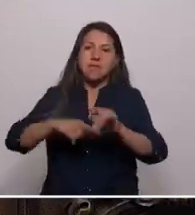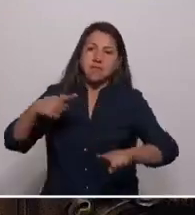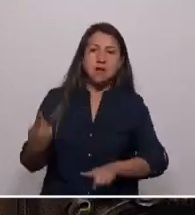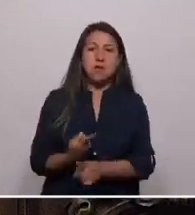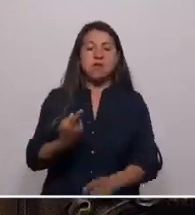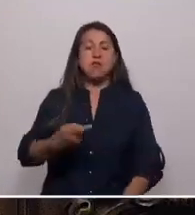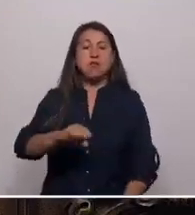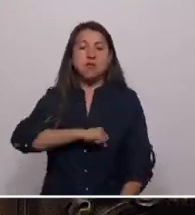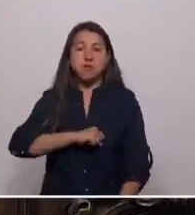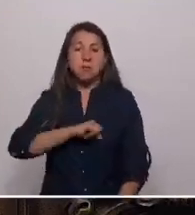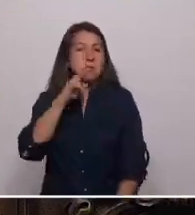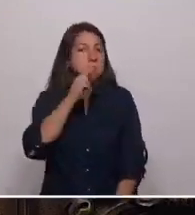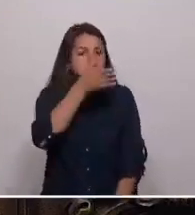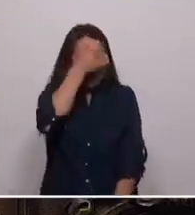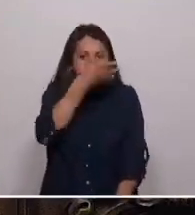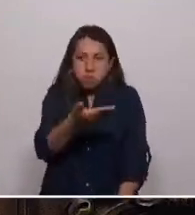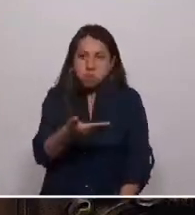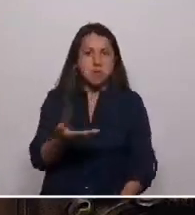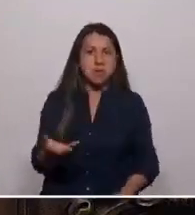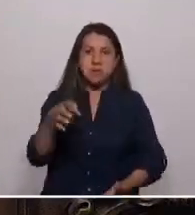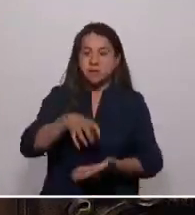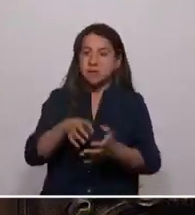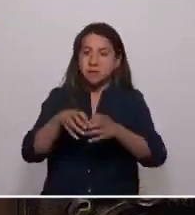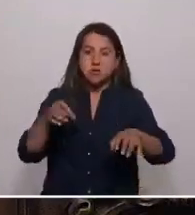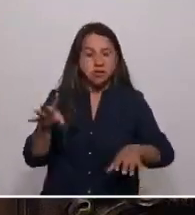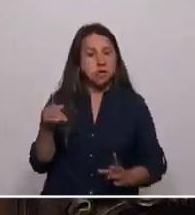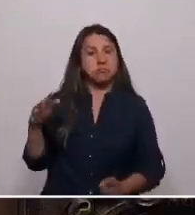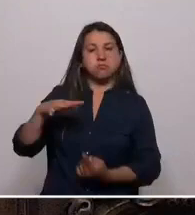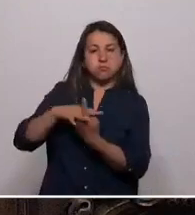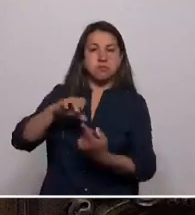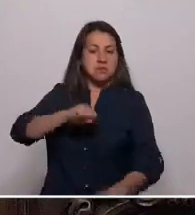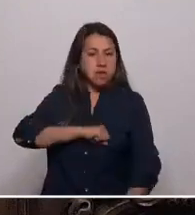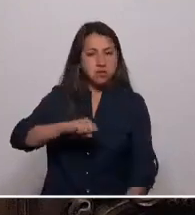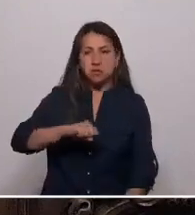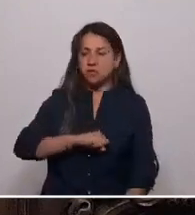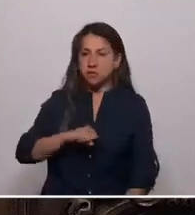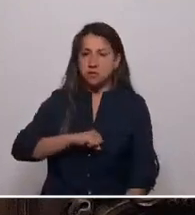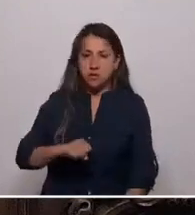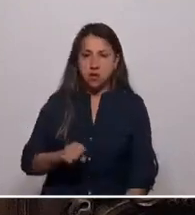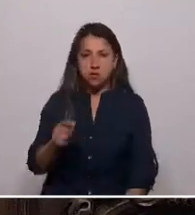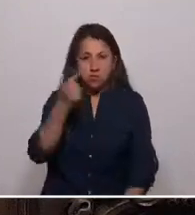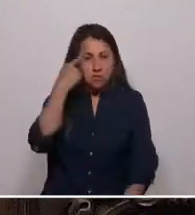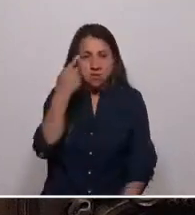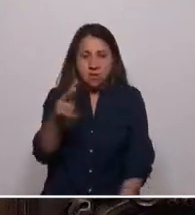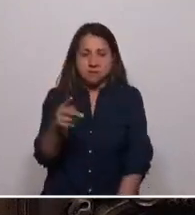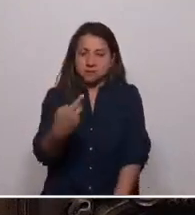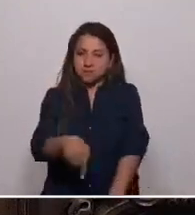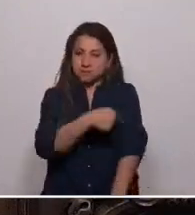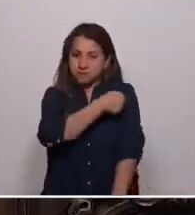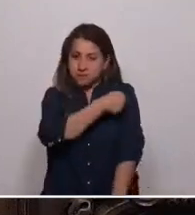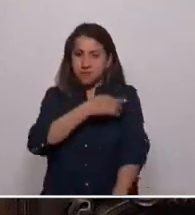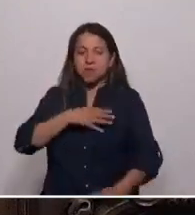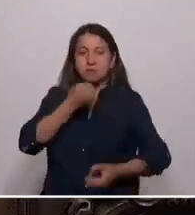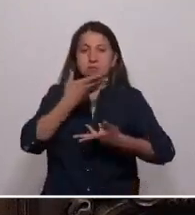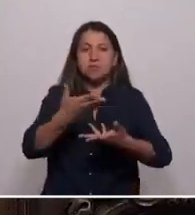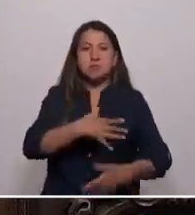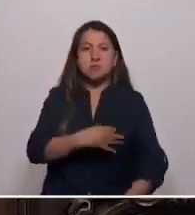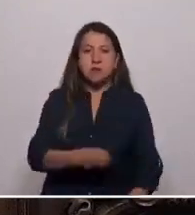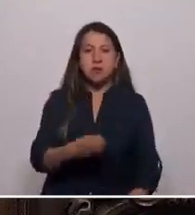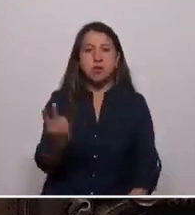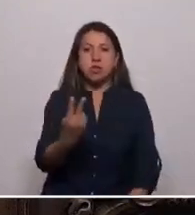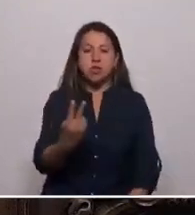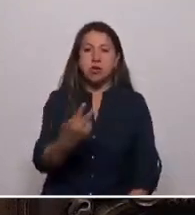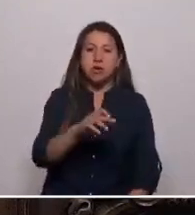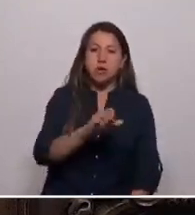regiones y del santiagocentrismo que no deja ver más allá de lo evidente. Para cerrar, quiero dirigirme a mis hijos, Julieta,